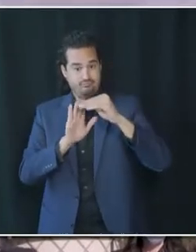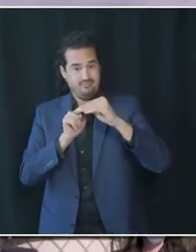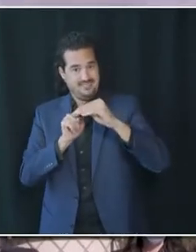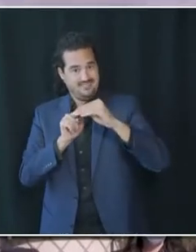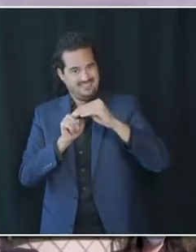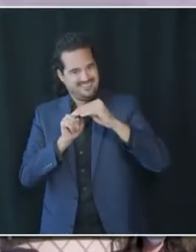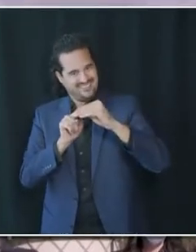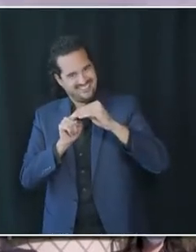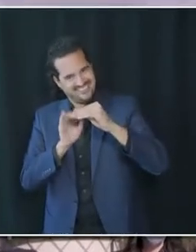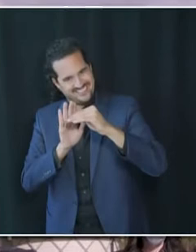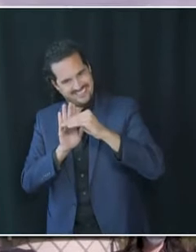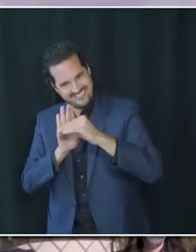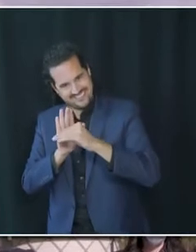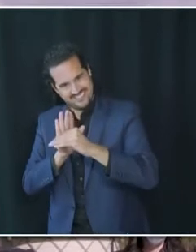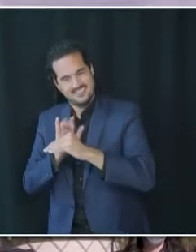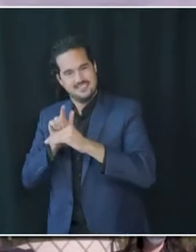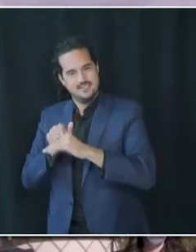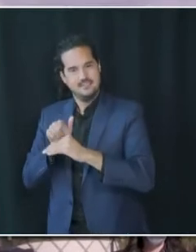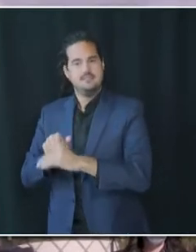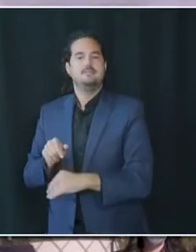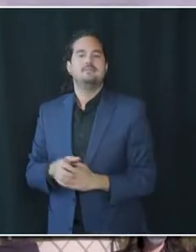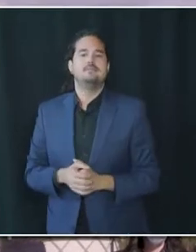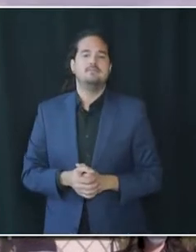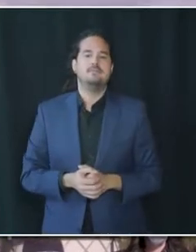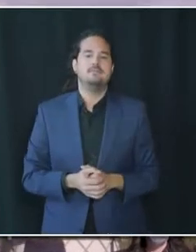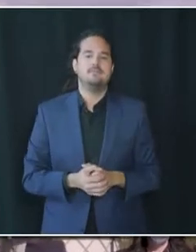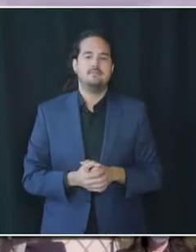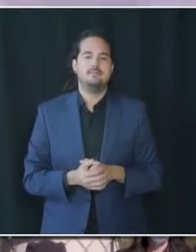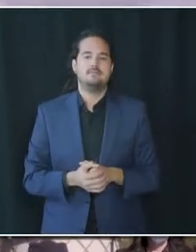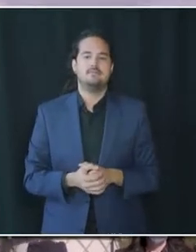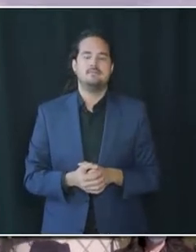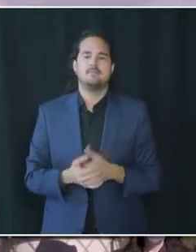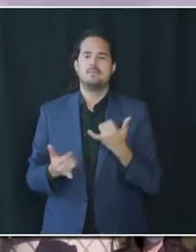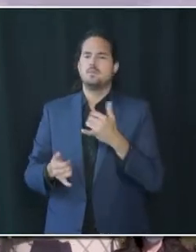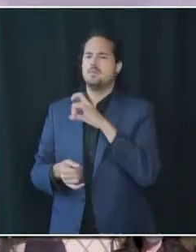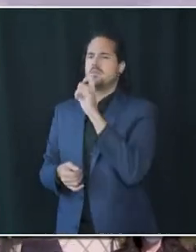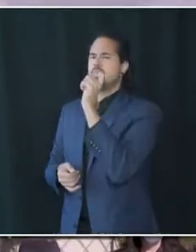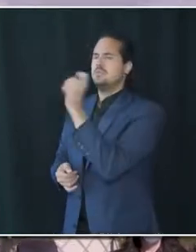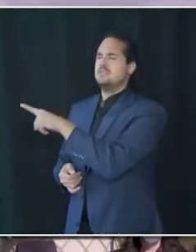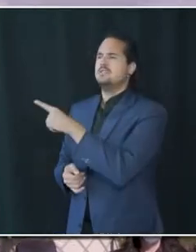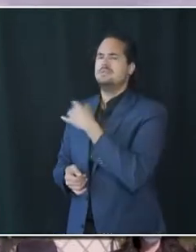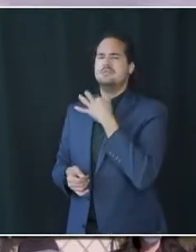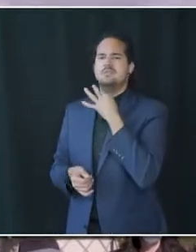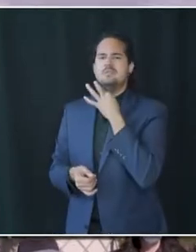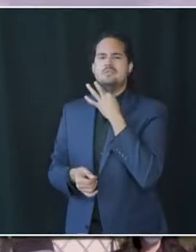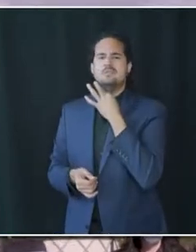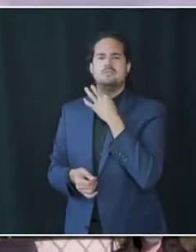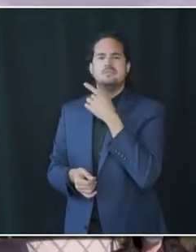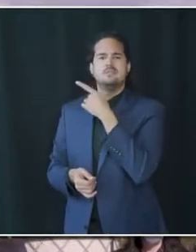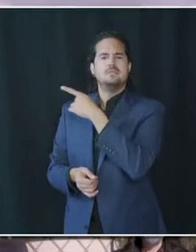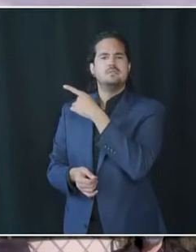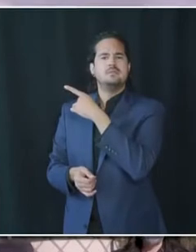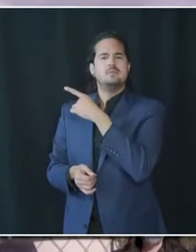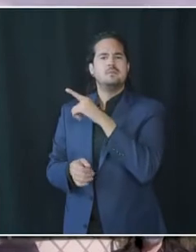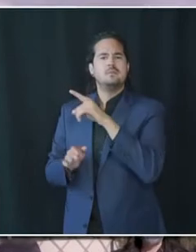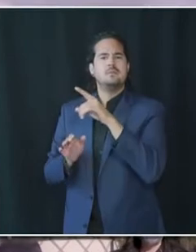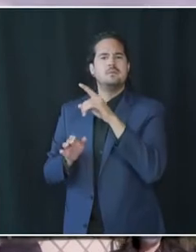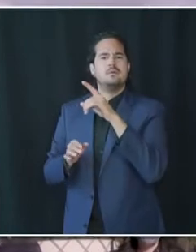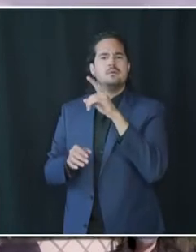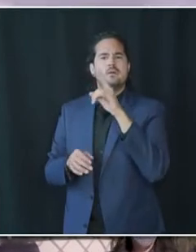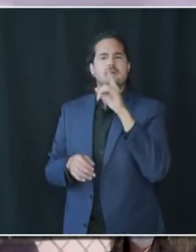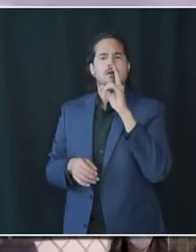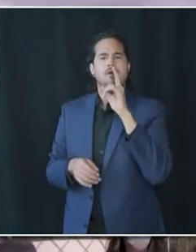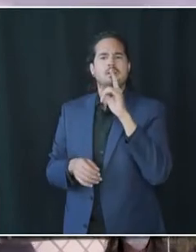en la dirección adecuada no en lo que tiene que ver con el procurador general